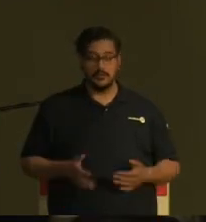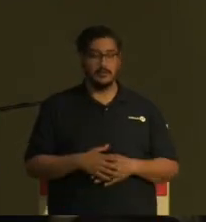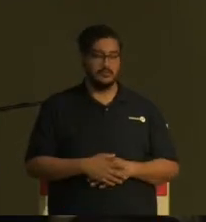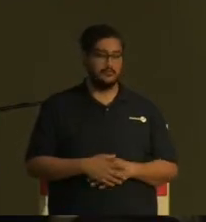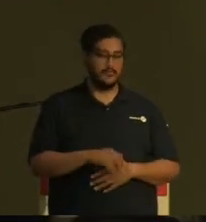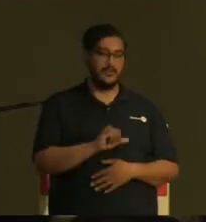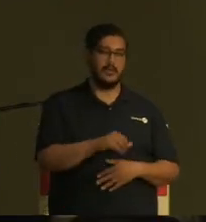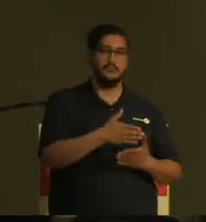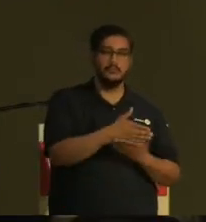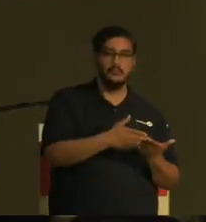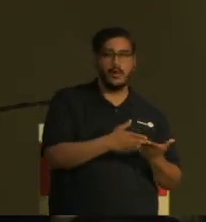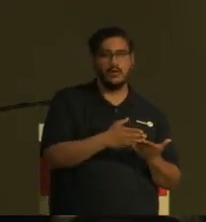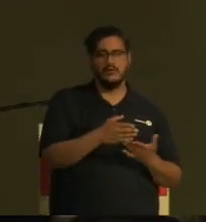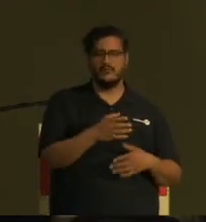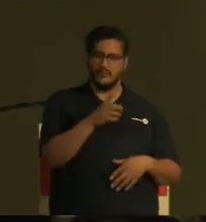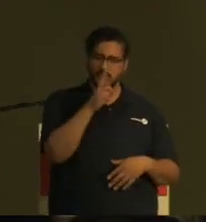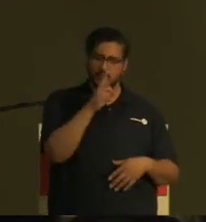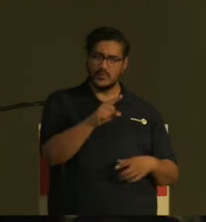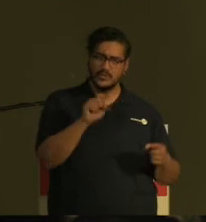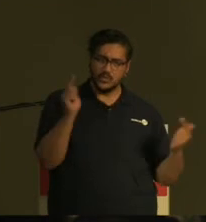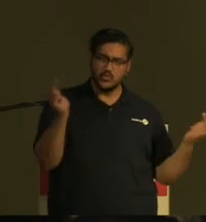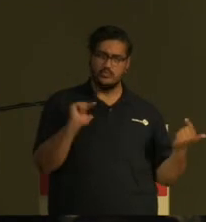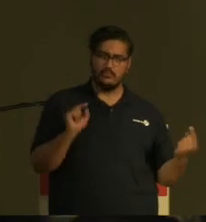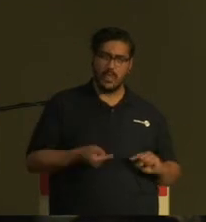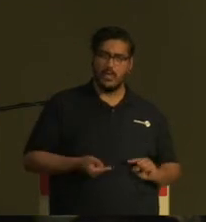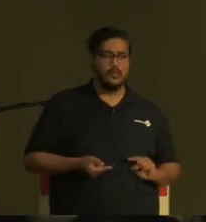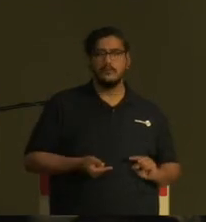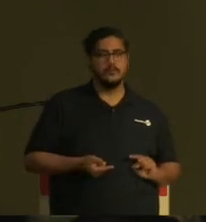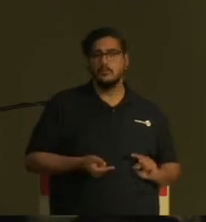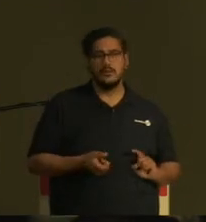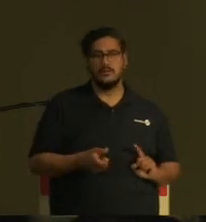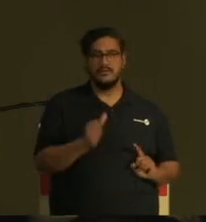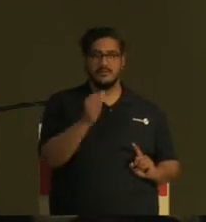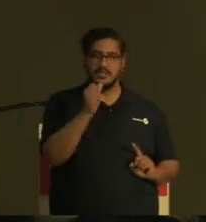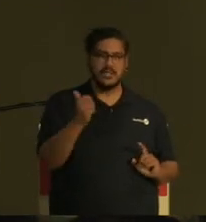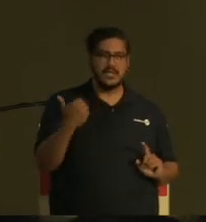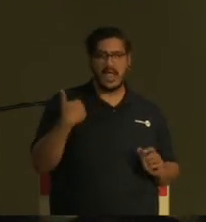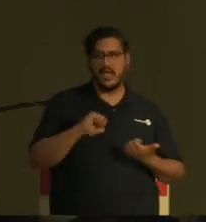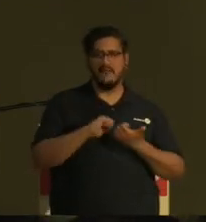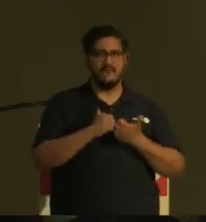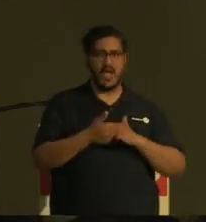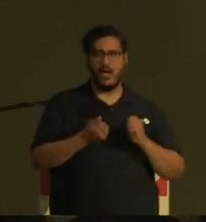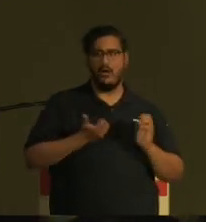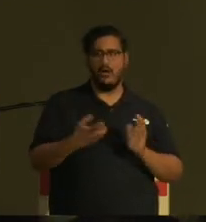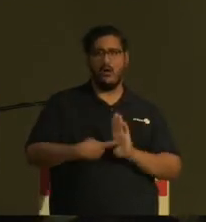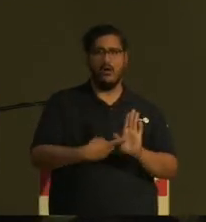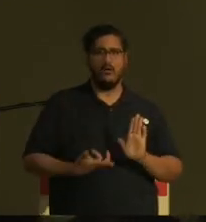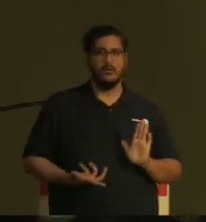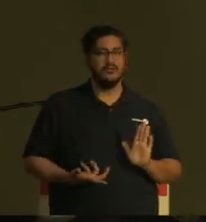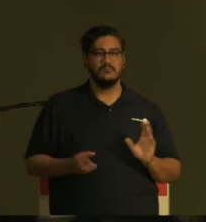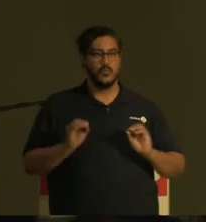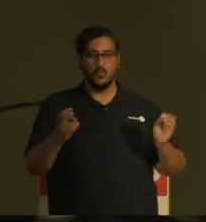parte de un dolor muy grande que no tenía cómo expresarse. Una voz. Porque no había